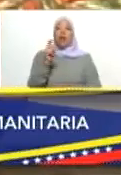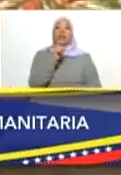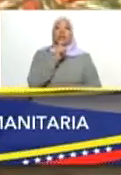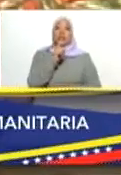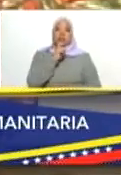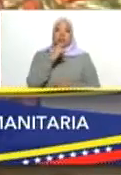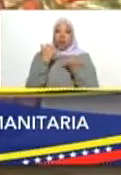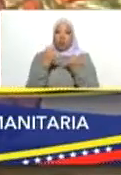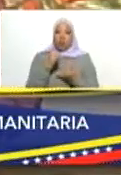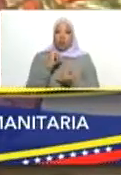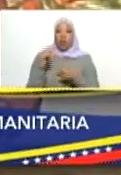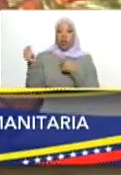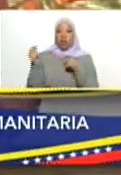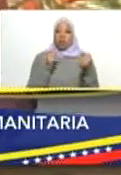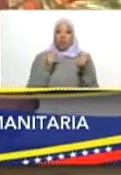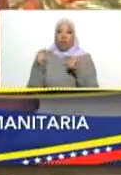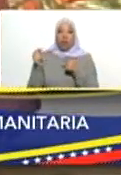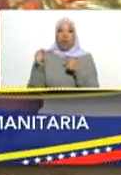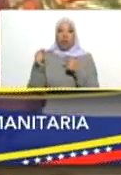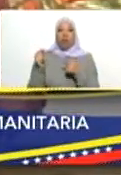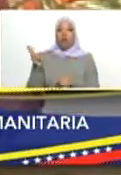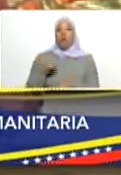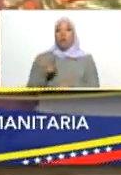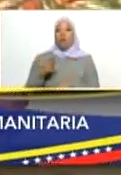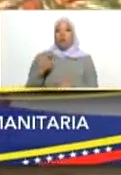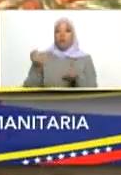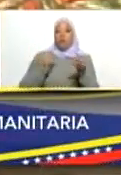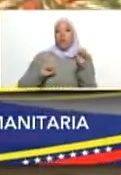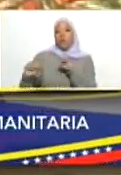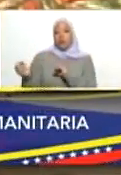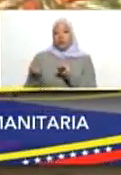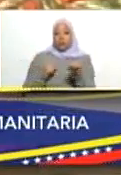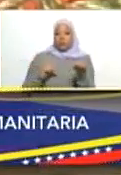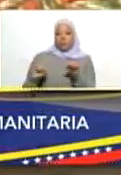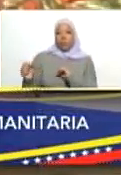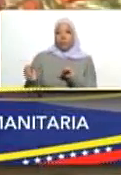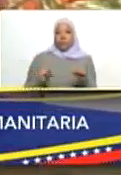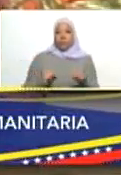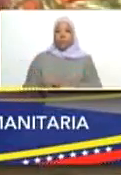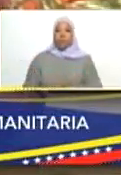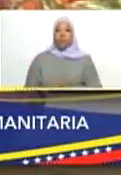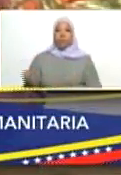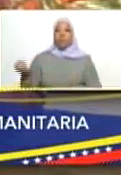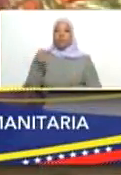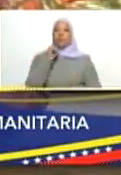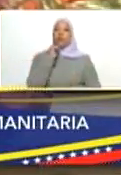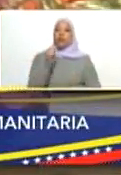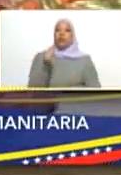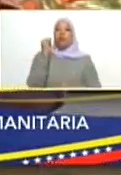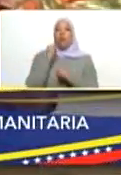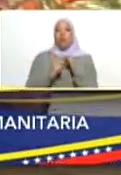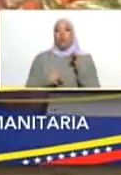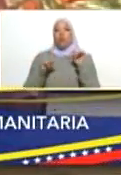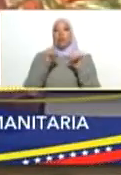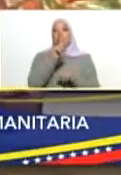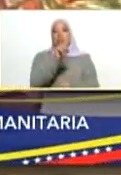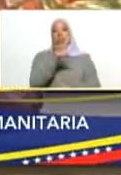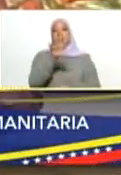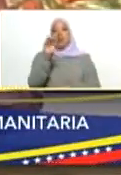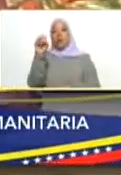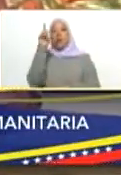toca enfrentar. Uno de los terremotos, se dice, más destructivos de los últimos 150